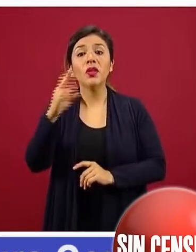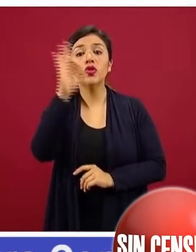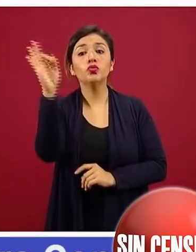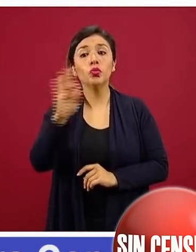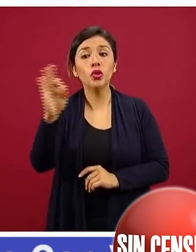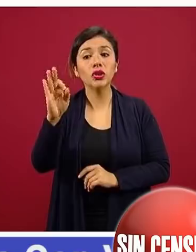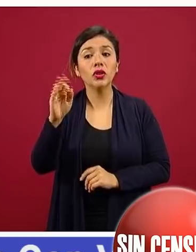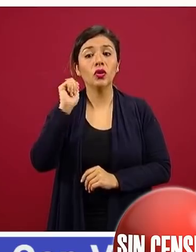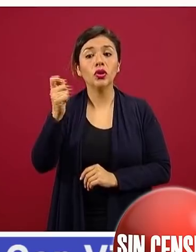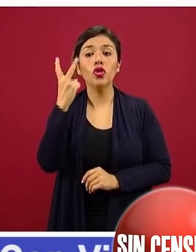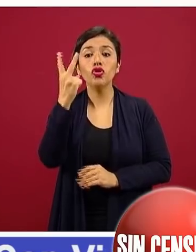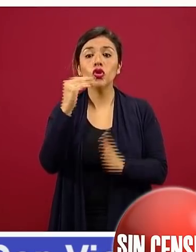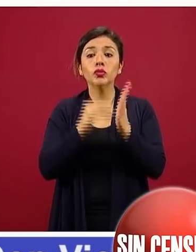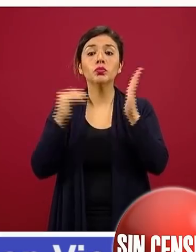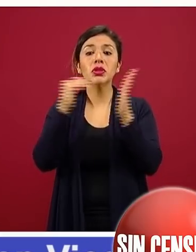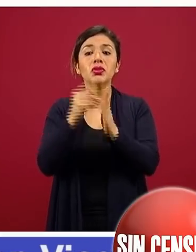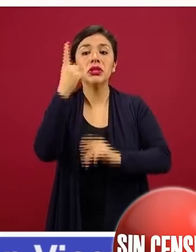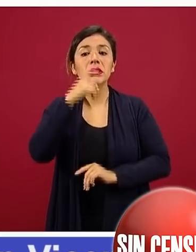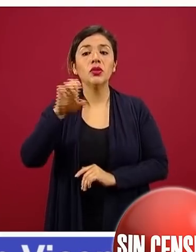de ellas, que son